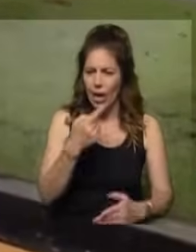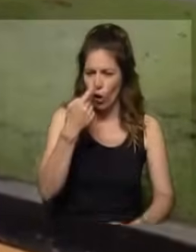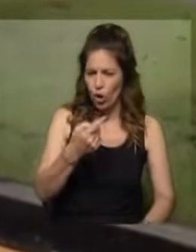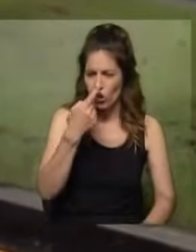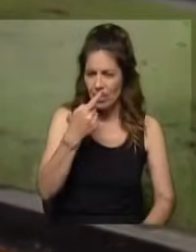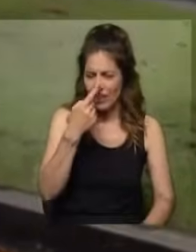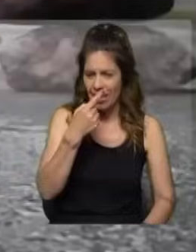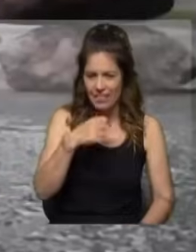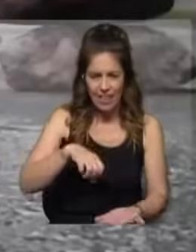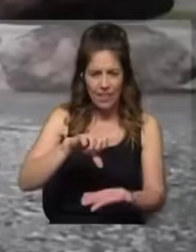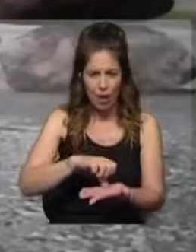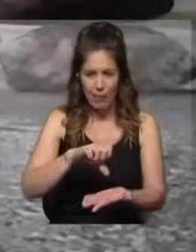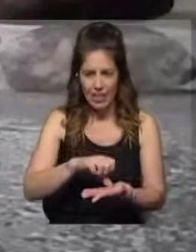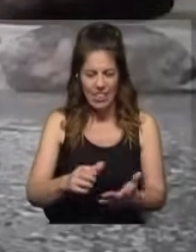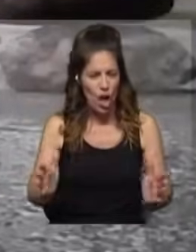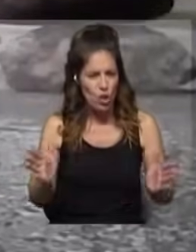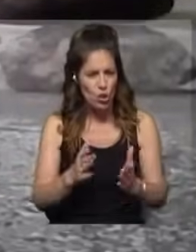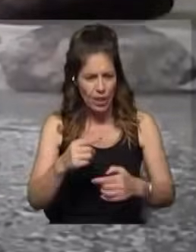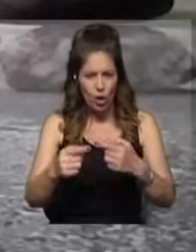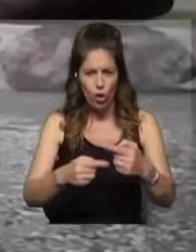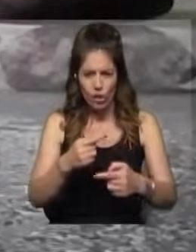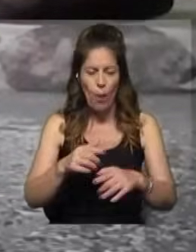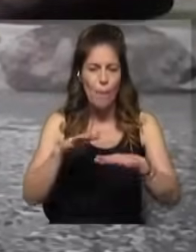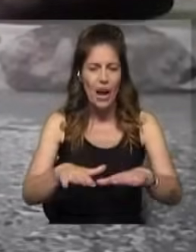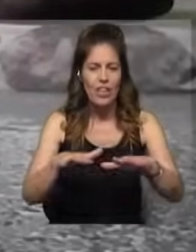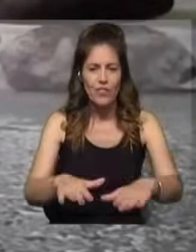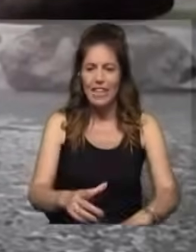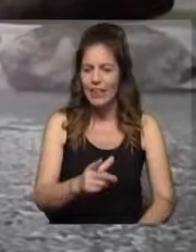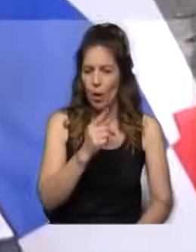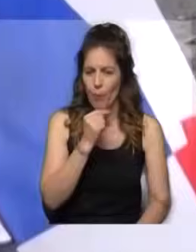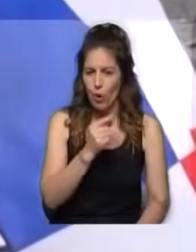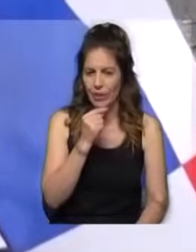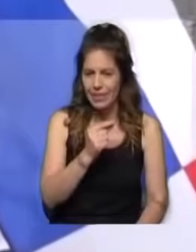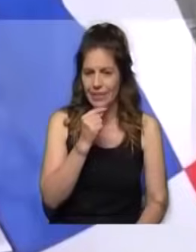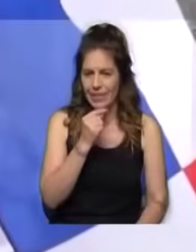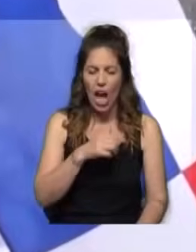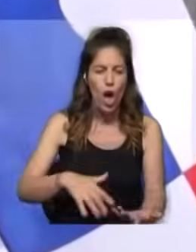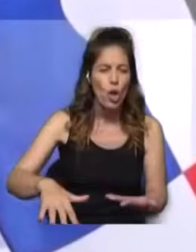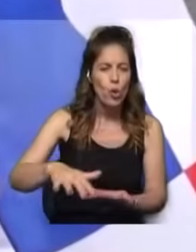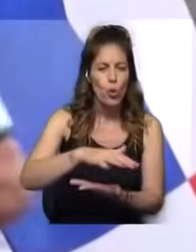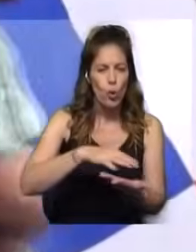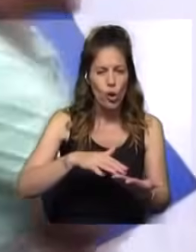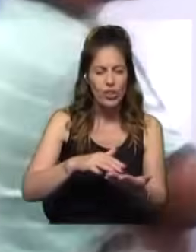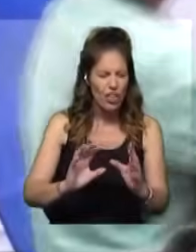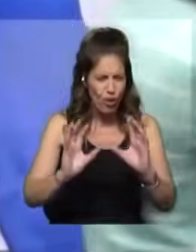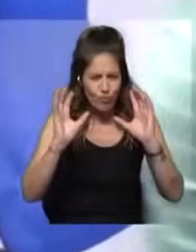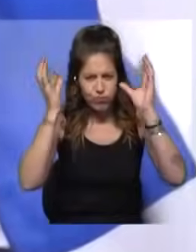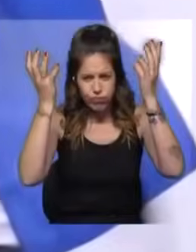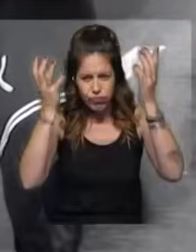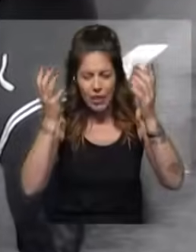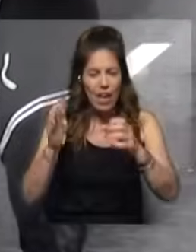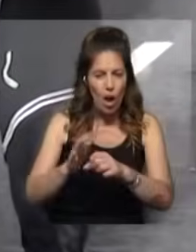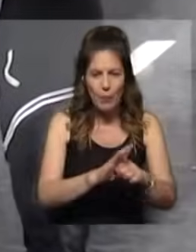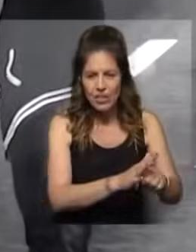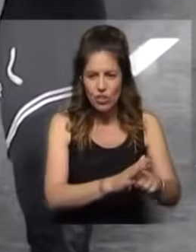soberanos de la nación los choques persistentes entre manifestantes y las fuerzas del orden en un contexto de creciente represión y de aumento de la